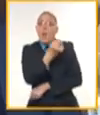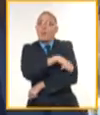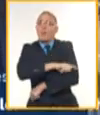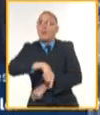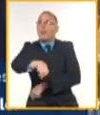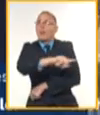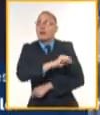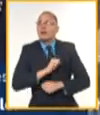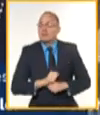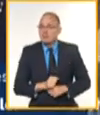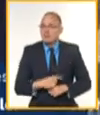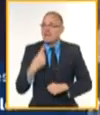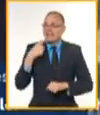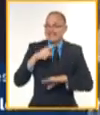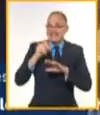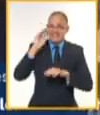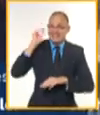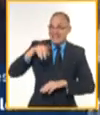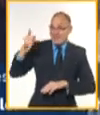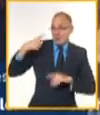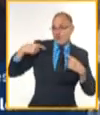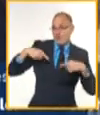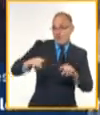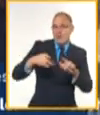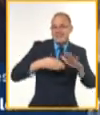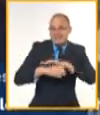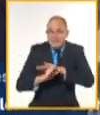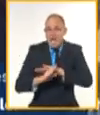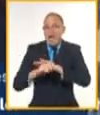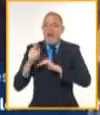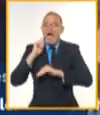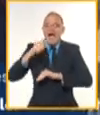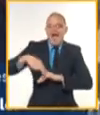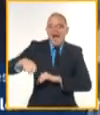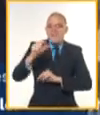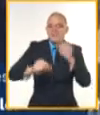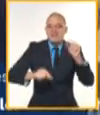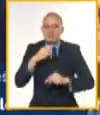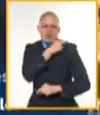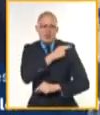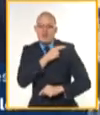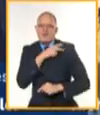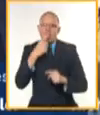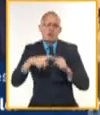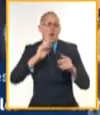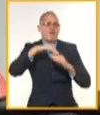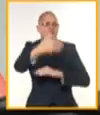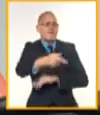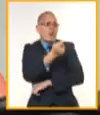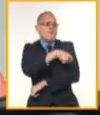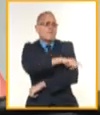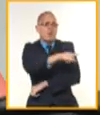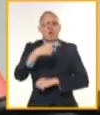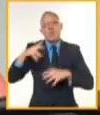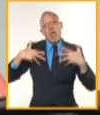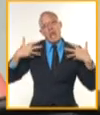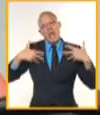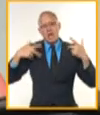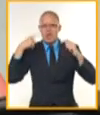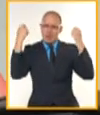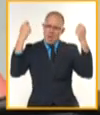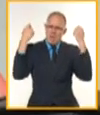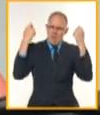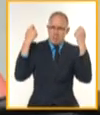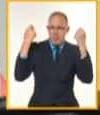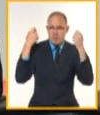al Congreso, que tuvo poca afición y bajo el ruido metálico de cacerolas que se colaron en la transmisión oficial. Bueno,